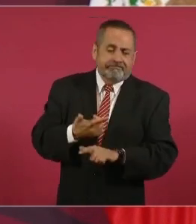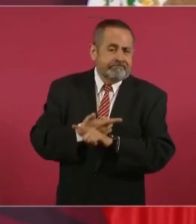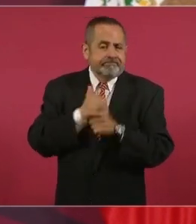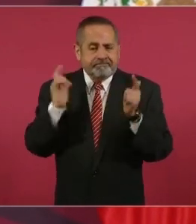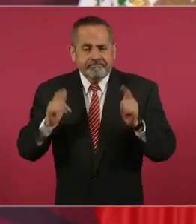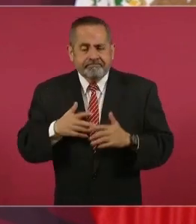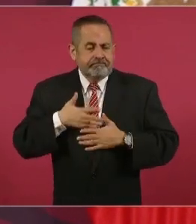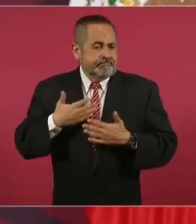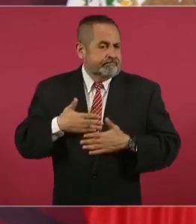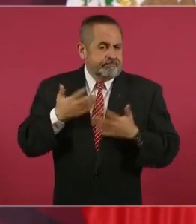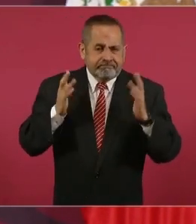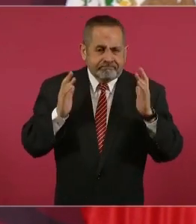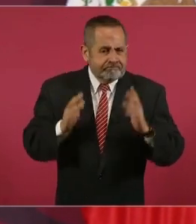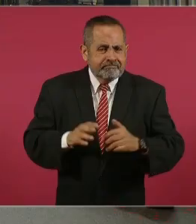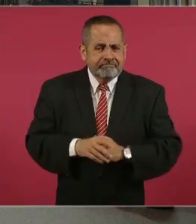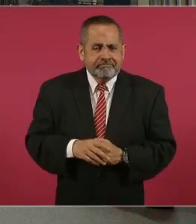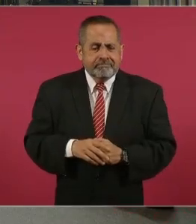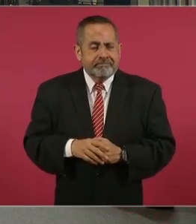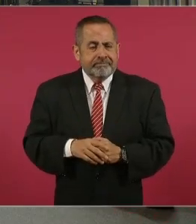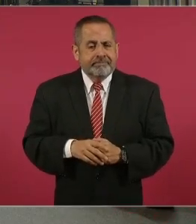Ya no hay